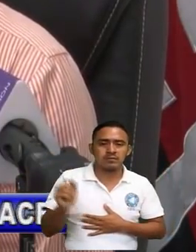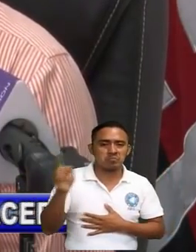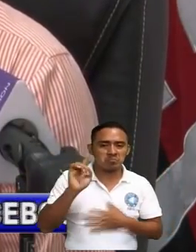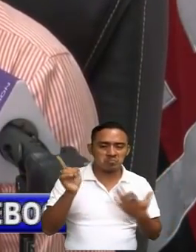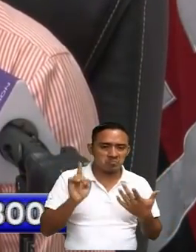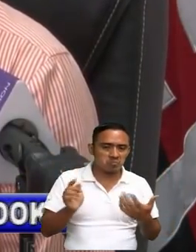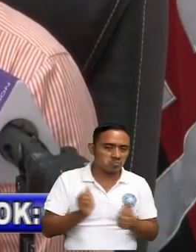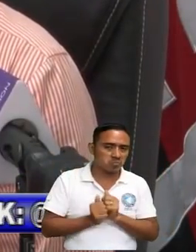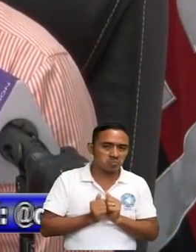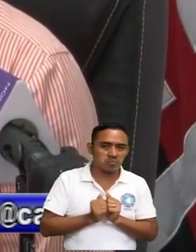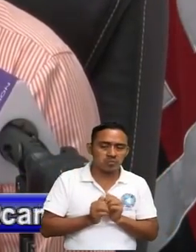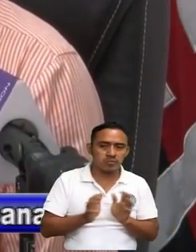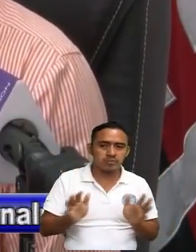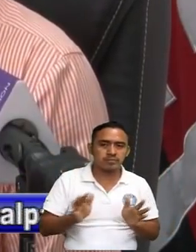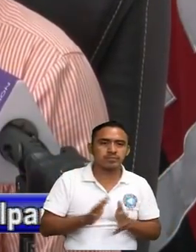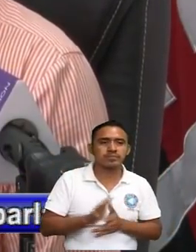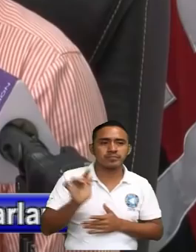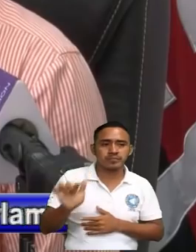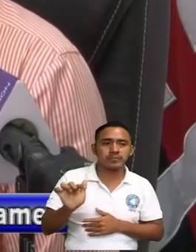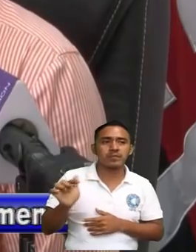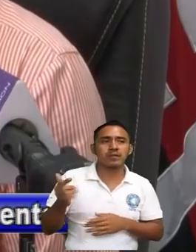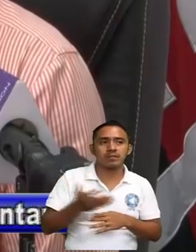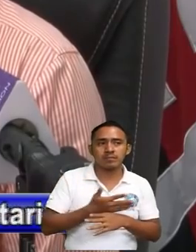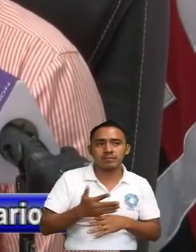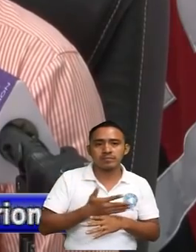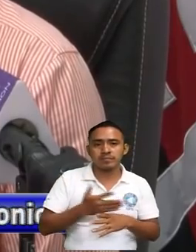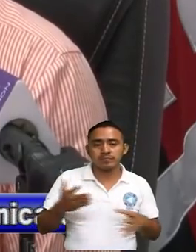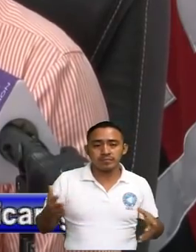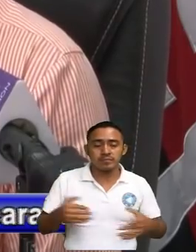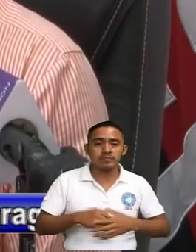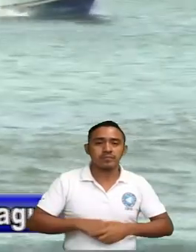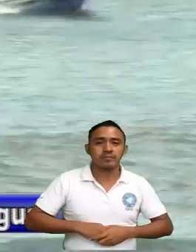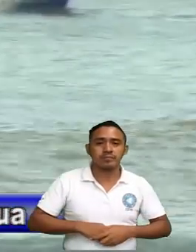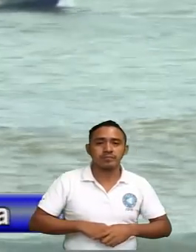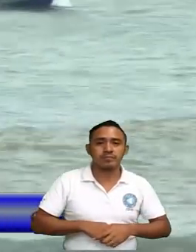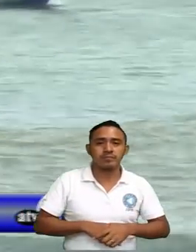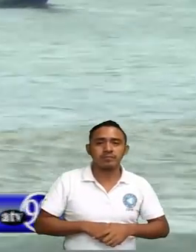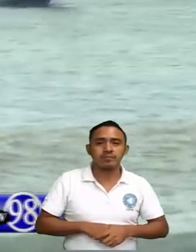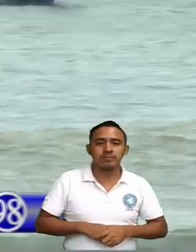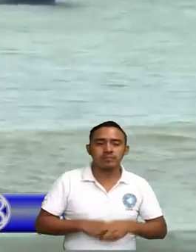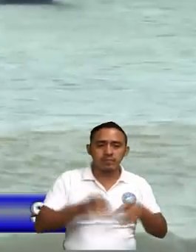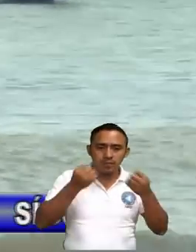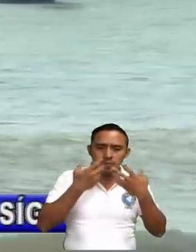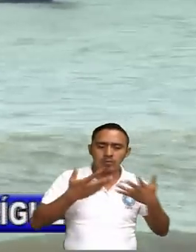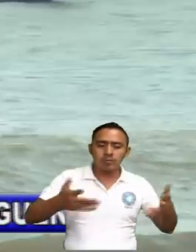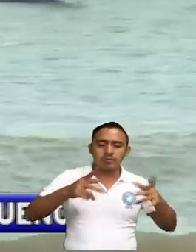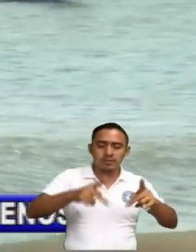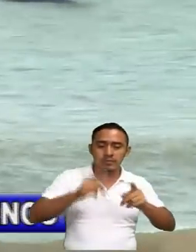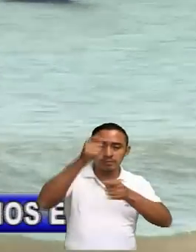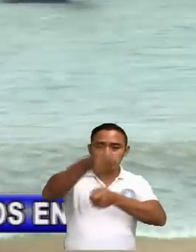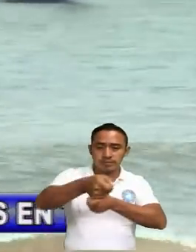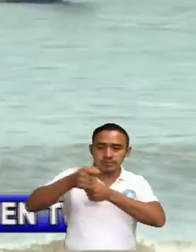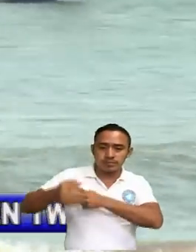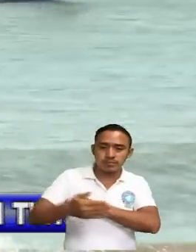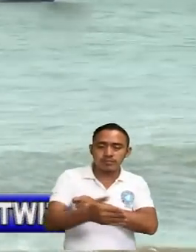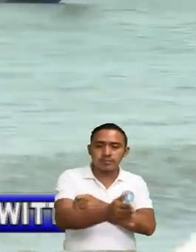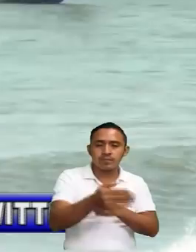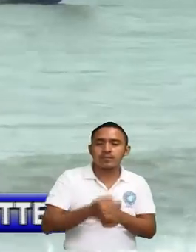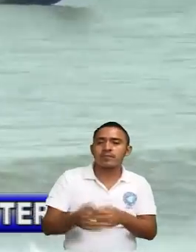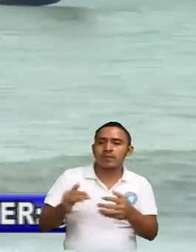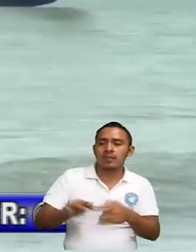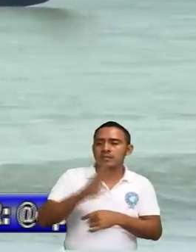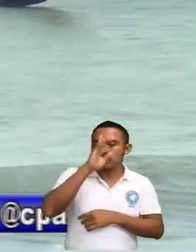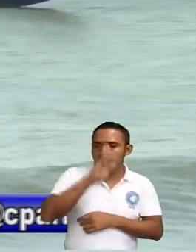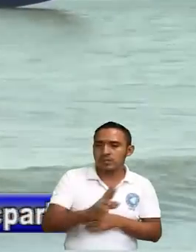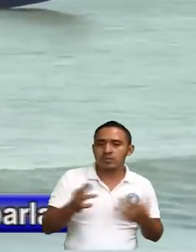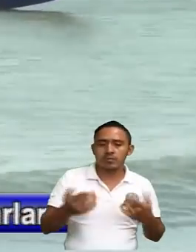en la grande granja. Ahí la situación es distinta. Se informó que los pescadores están respetando la veda del